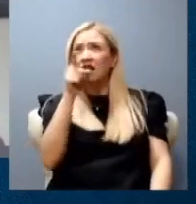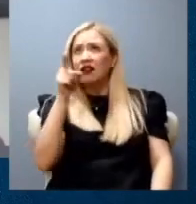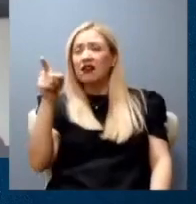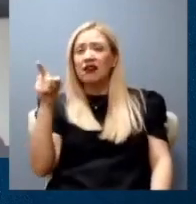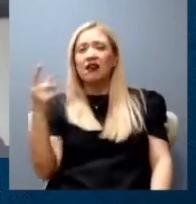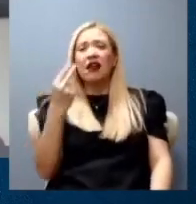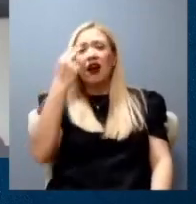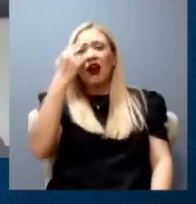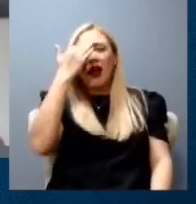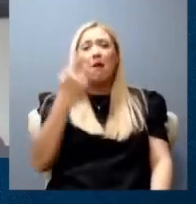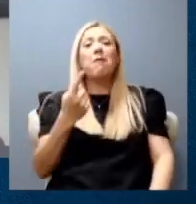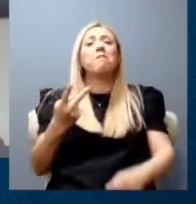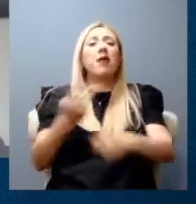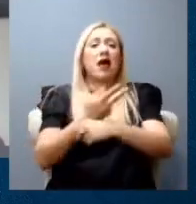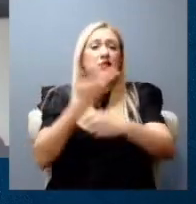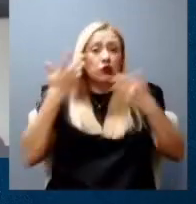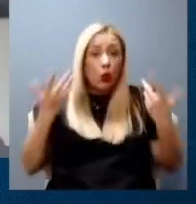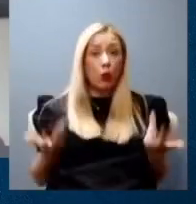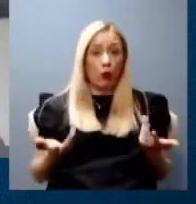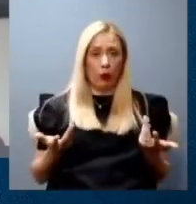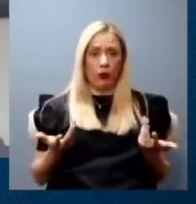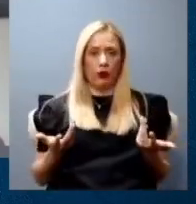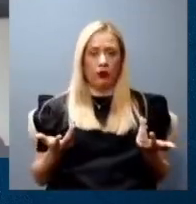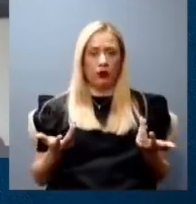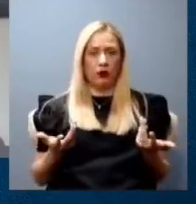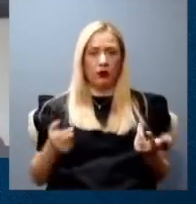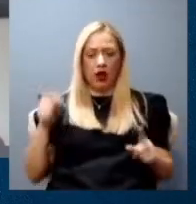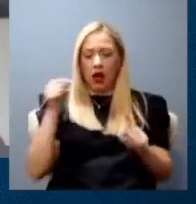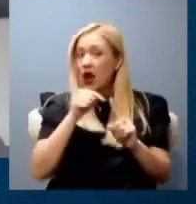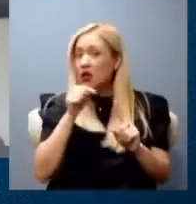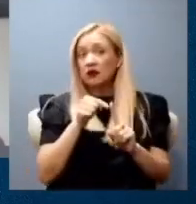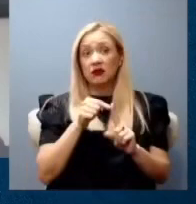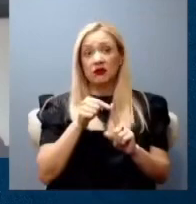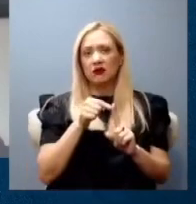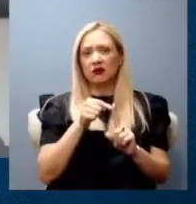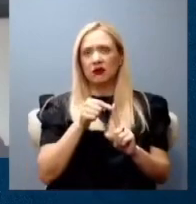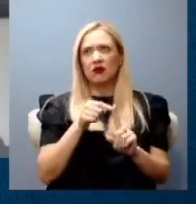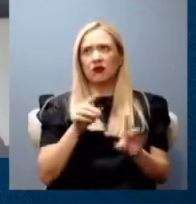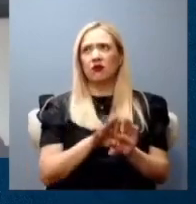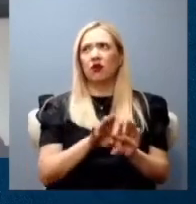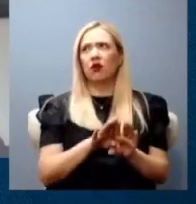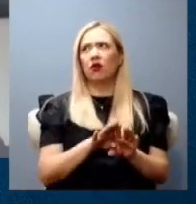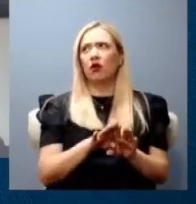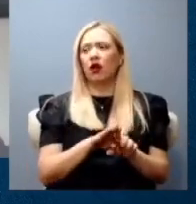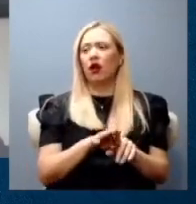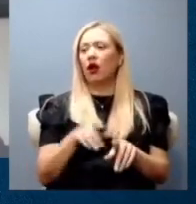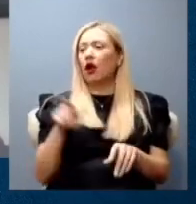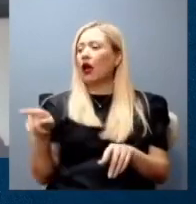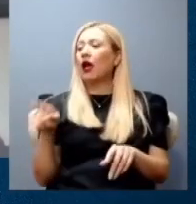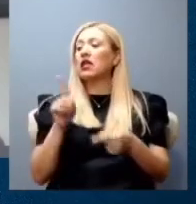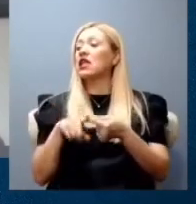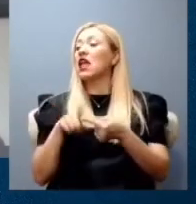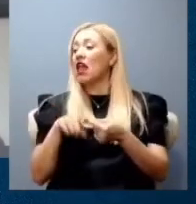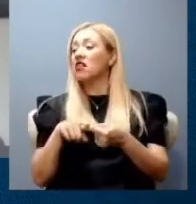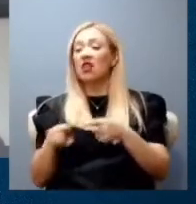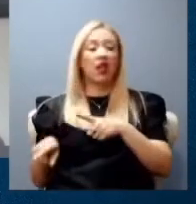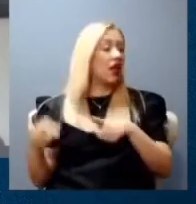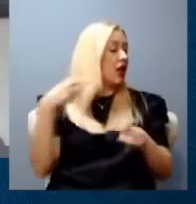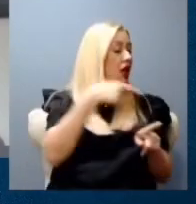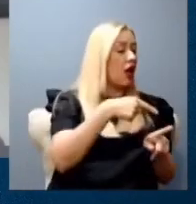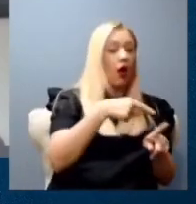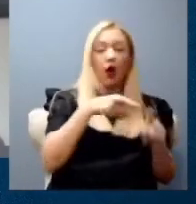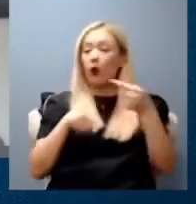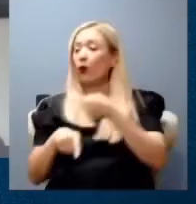estamos hablando de una verdad judicial que va más allá de la determinación de quién le hizo qué, a quién,